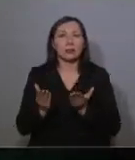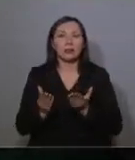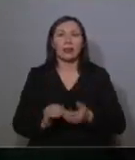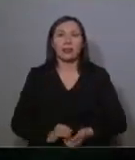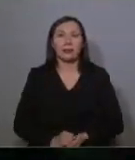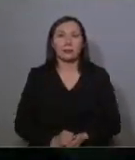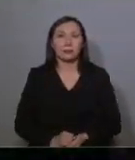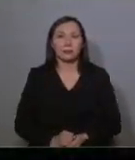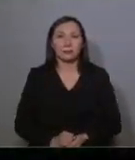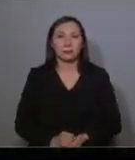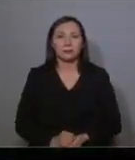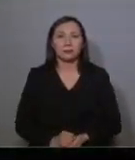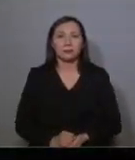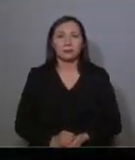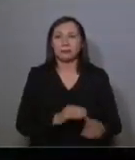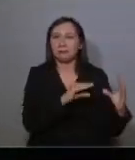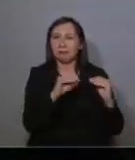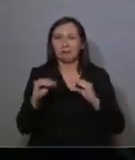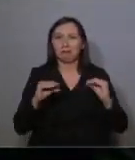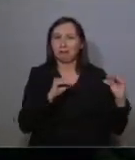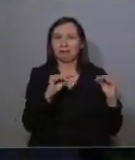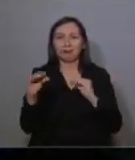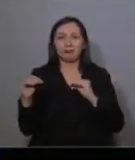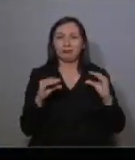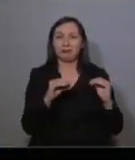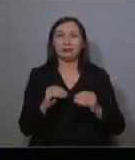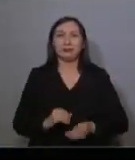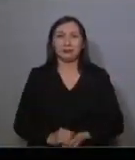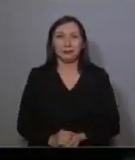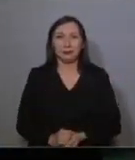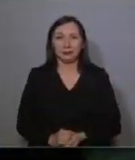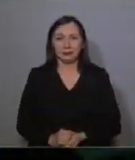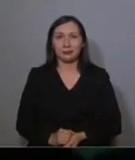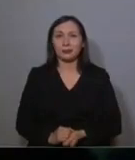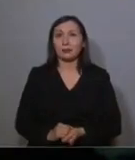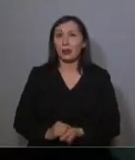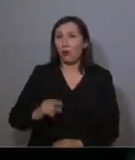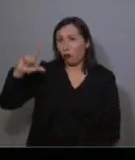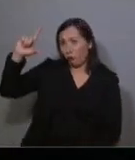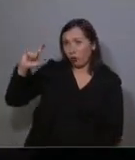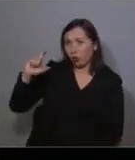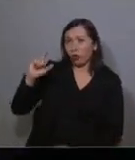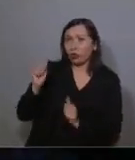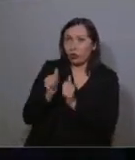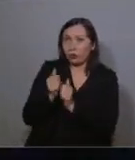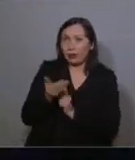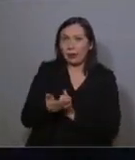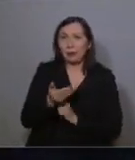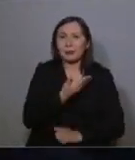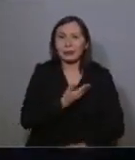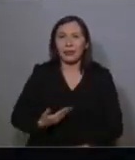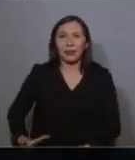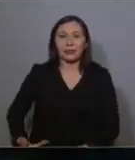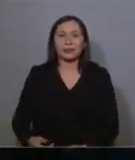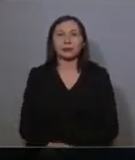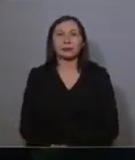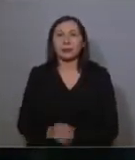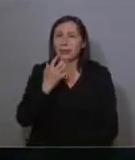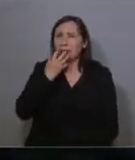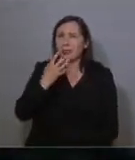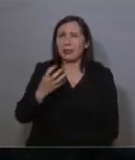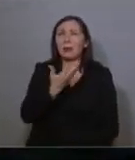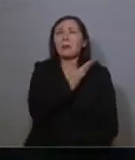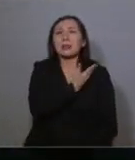Todavía no tenemos el detalle de cuáles son los casos y si efectivamente esas personas están en prisión preventiva, lo que significaría probablemente